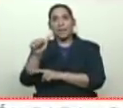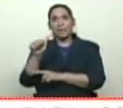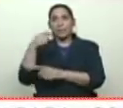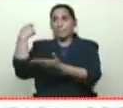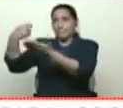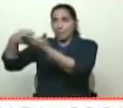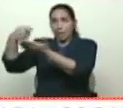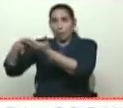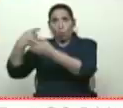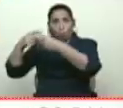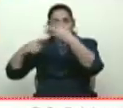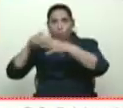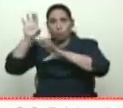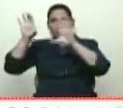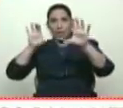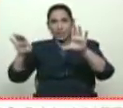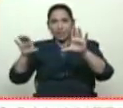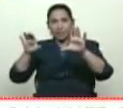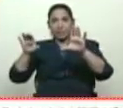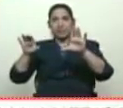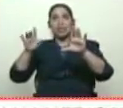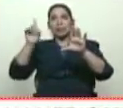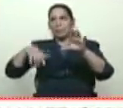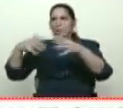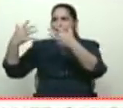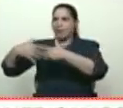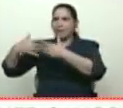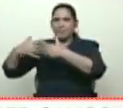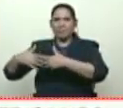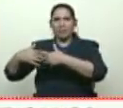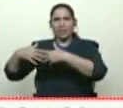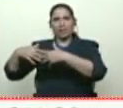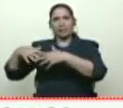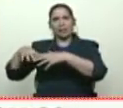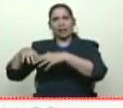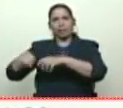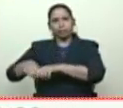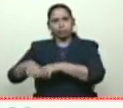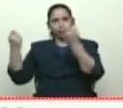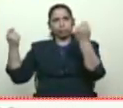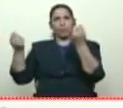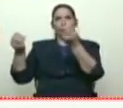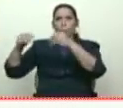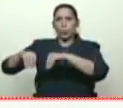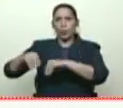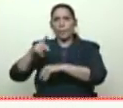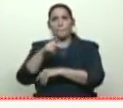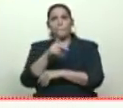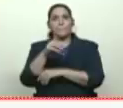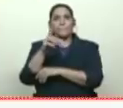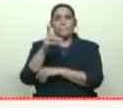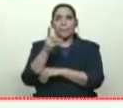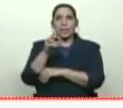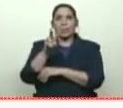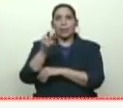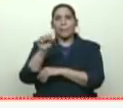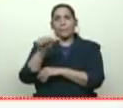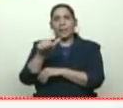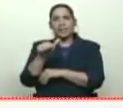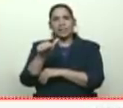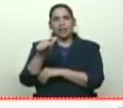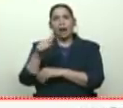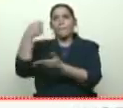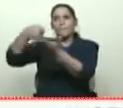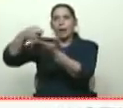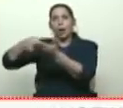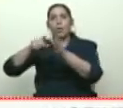de que Sidgo, se apropian de Sidgo y rompen el convenio, PDVSA colocó 6 millones de euros. Y